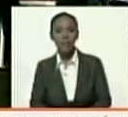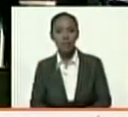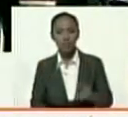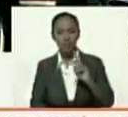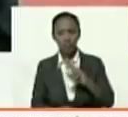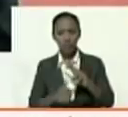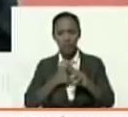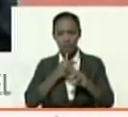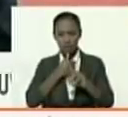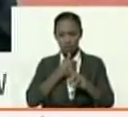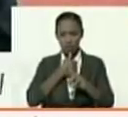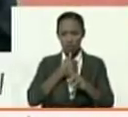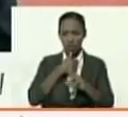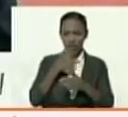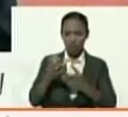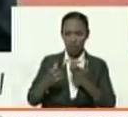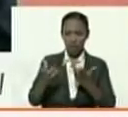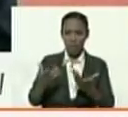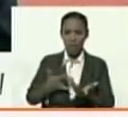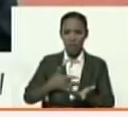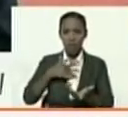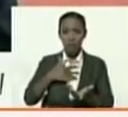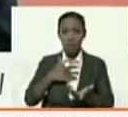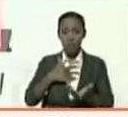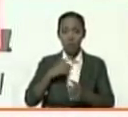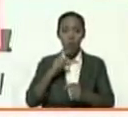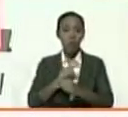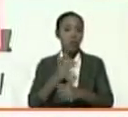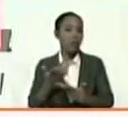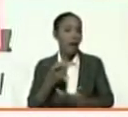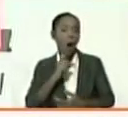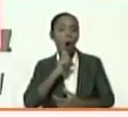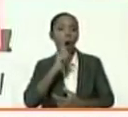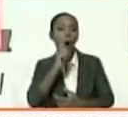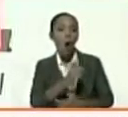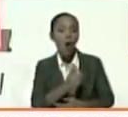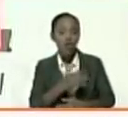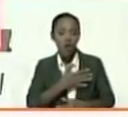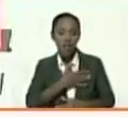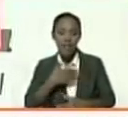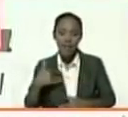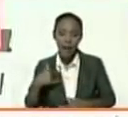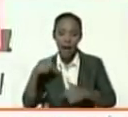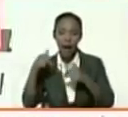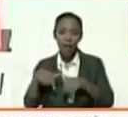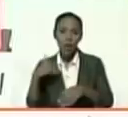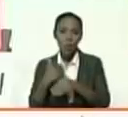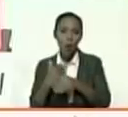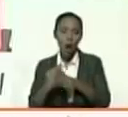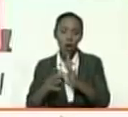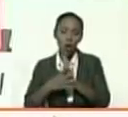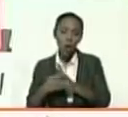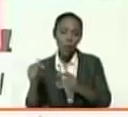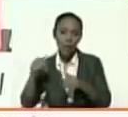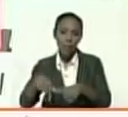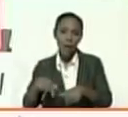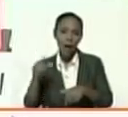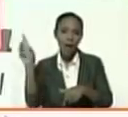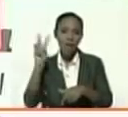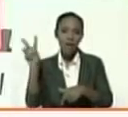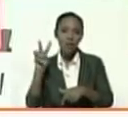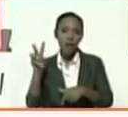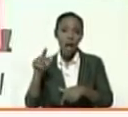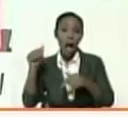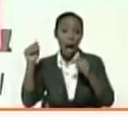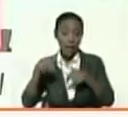como ganó Evo. Es el odio, y ese es el odio que ellos quieren imponer aquí en Venezuela. Si aquí en Venezuela se atreven,